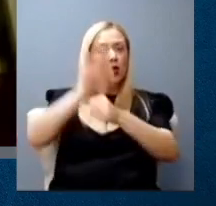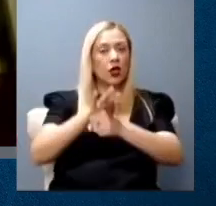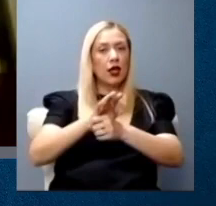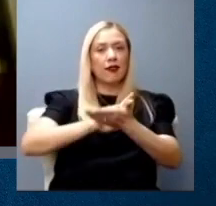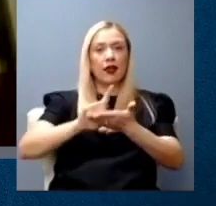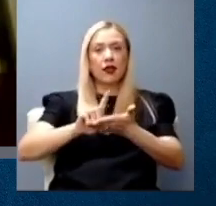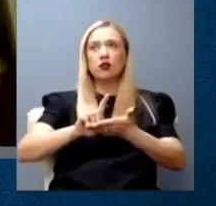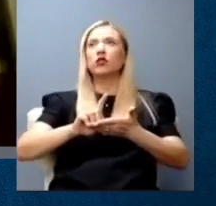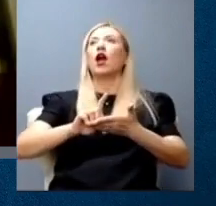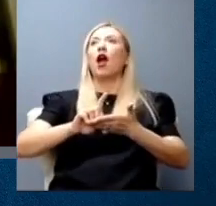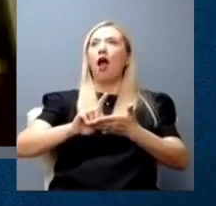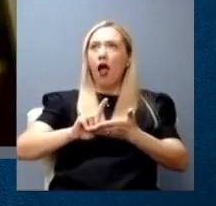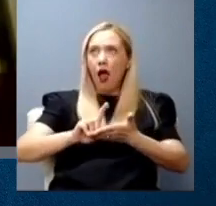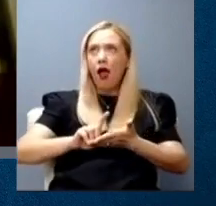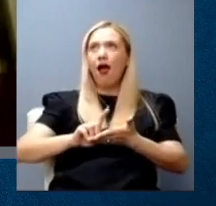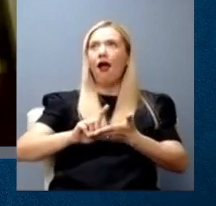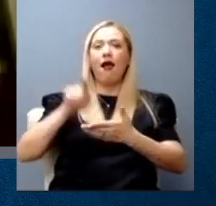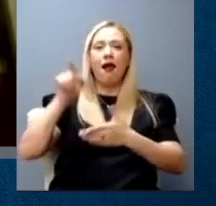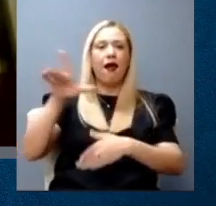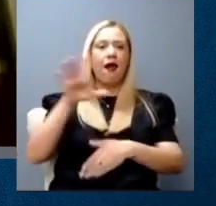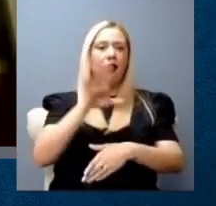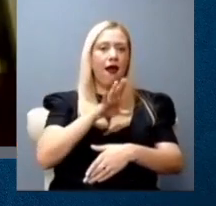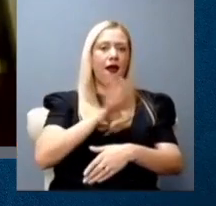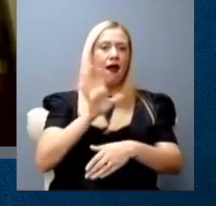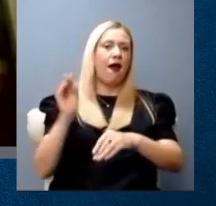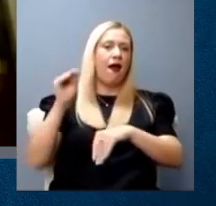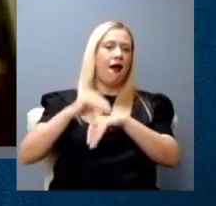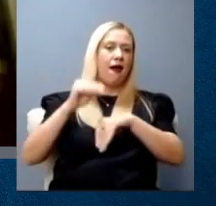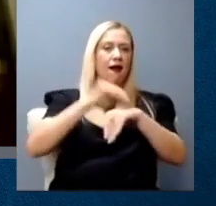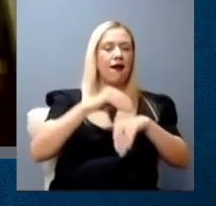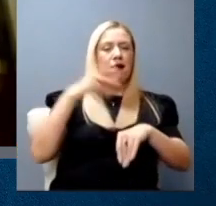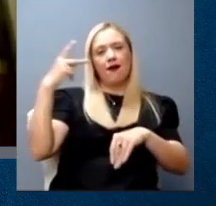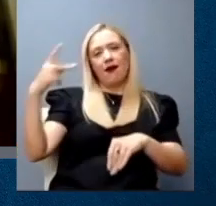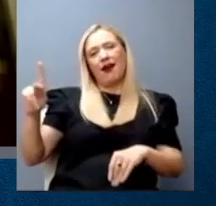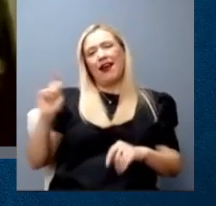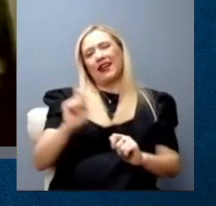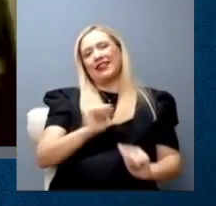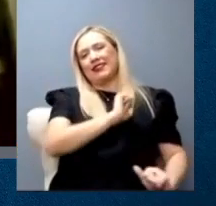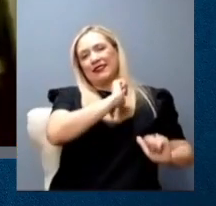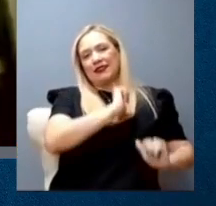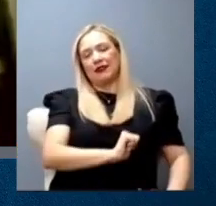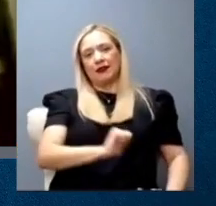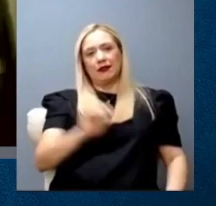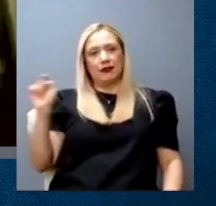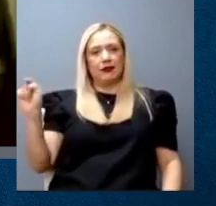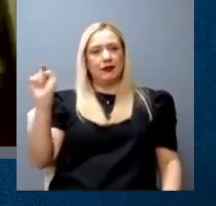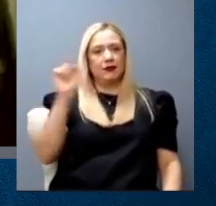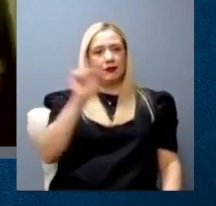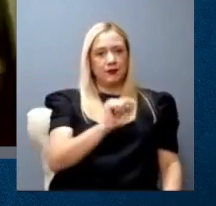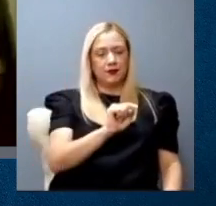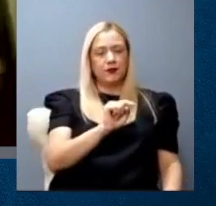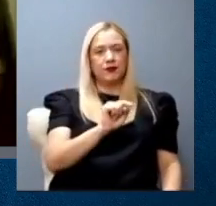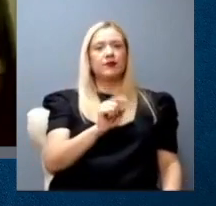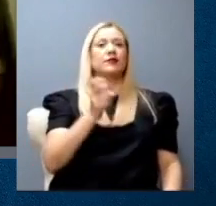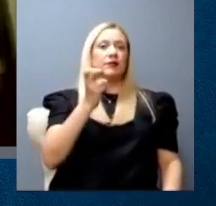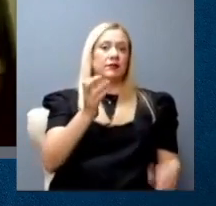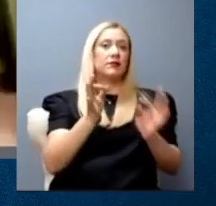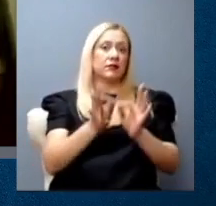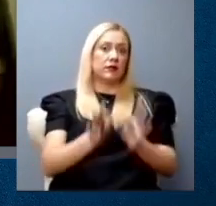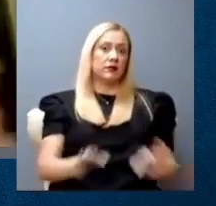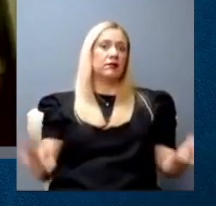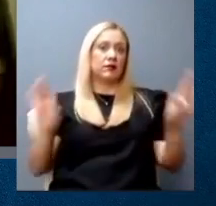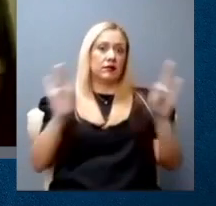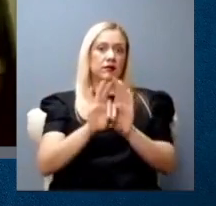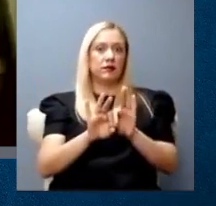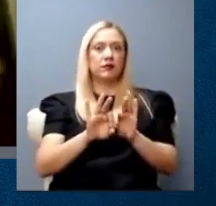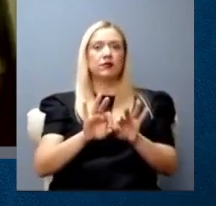humanos universalmente reconocidos. En los mecanismos institucionales son por consiguiente muy importantes y en todos los